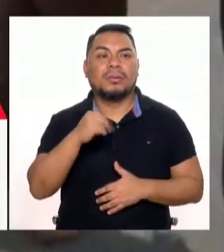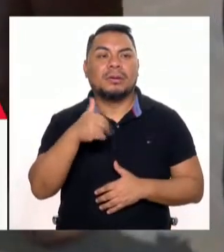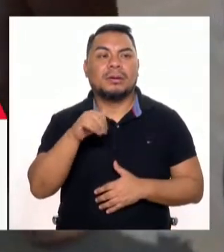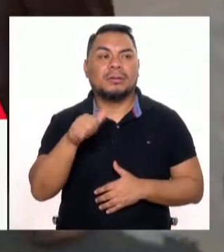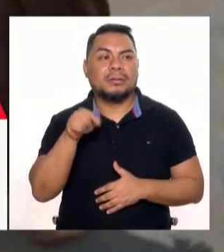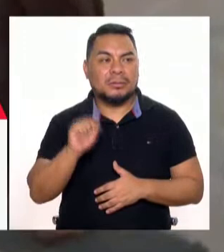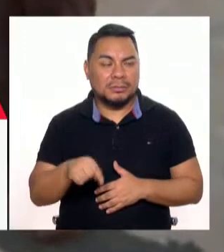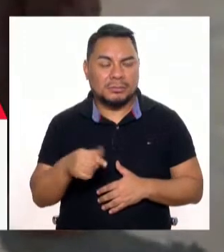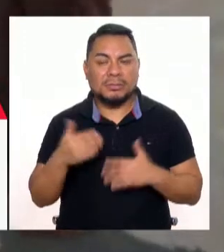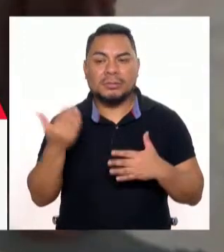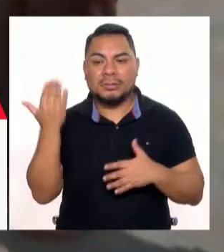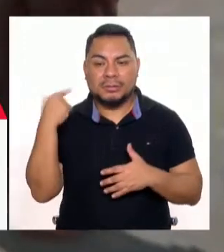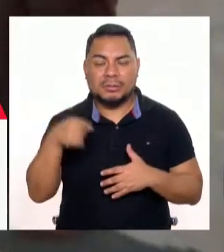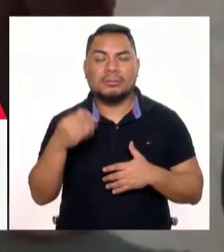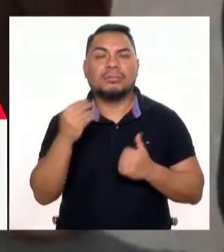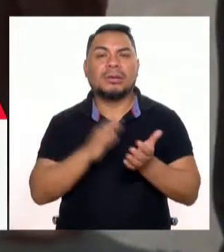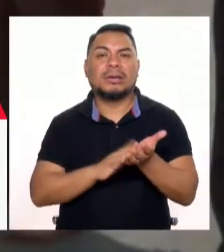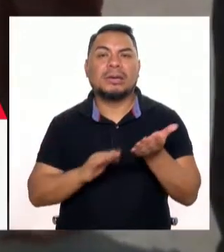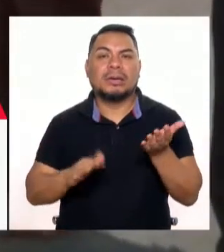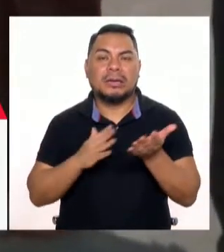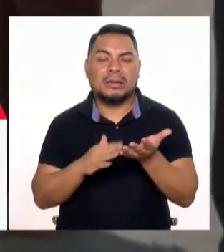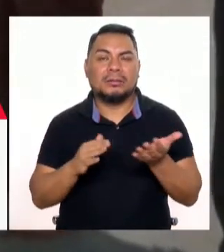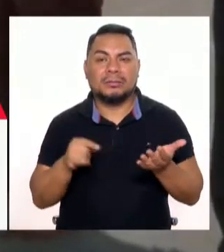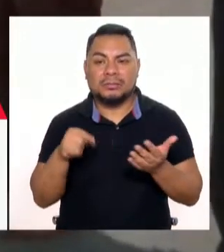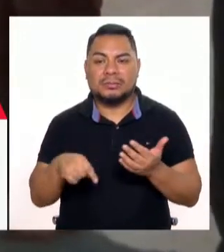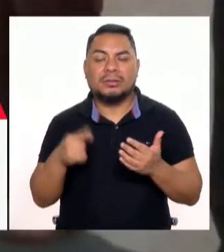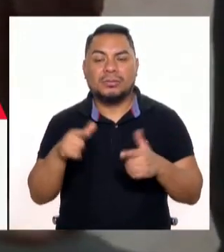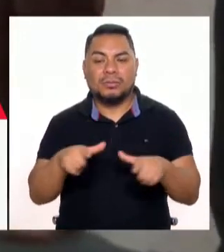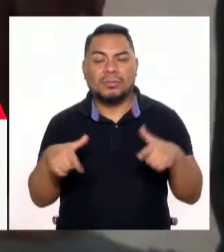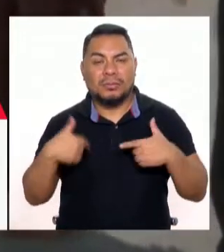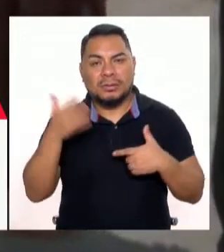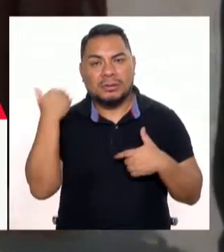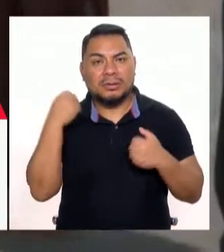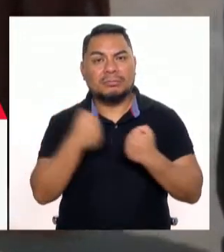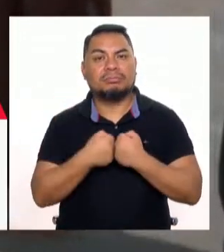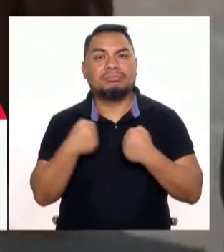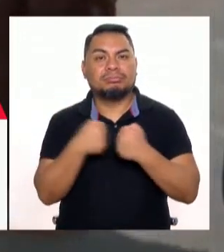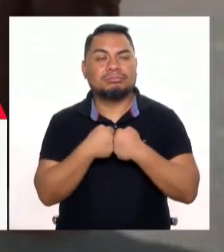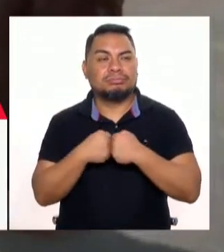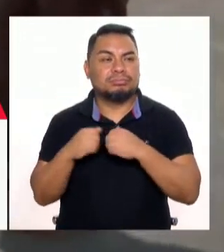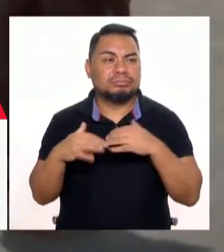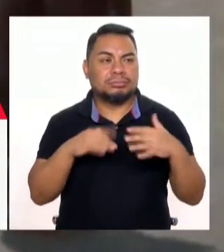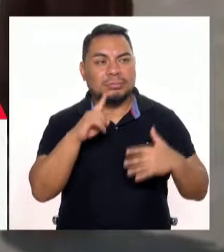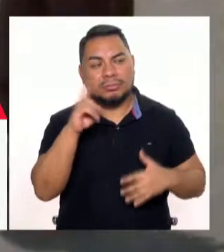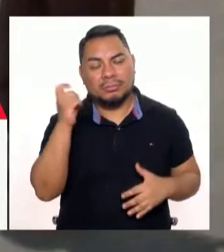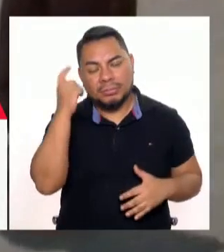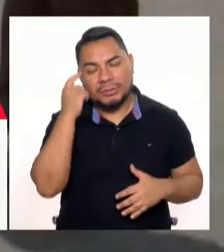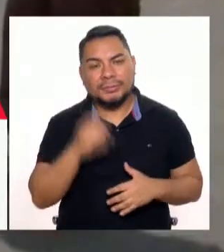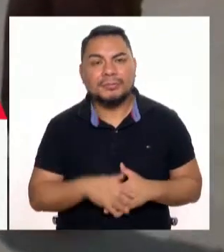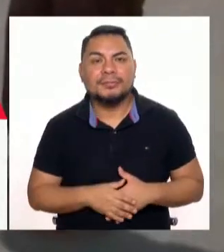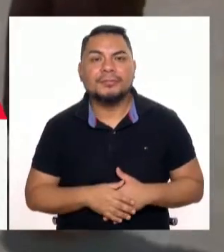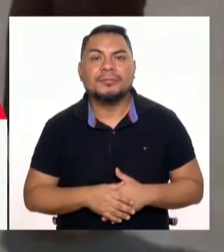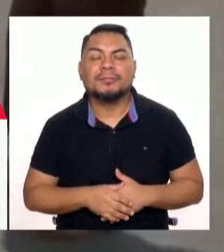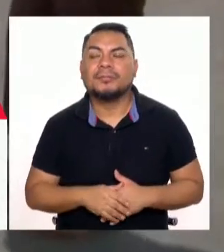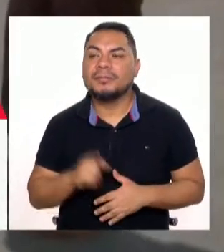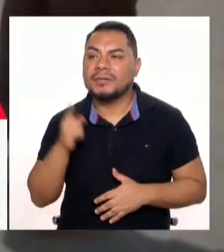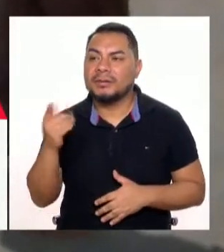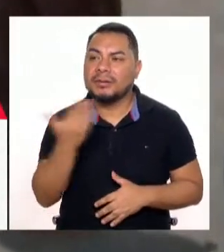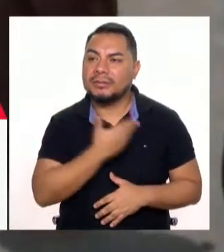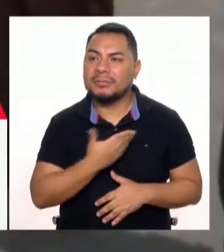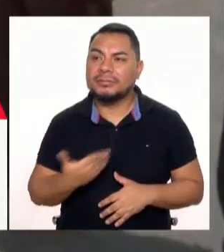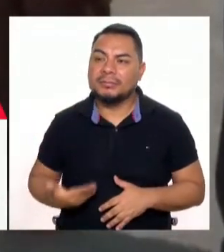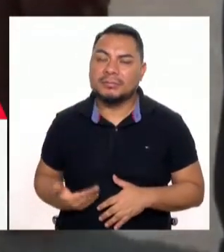donde hemos se ha derramado mucha sangre en este lugar donde hubo violencia política señora presidenta